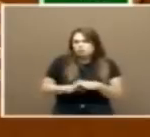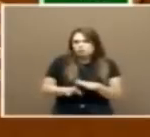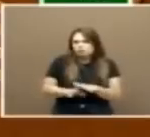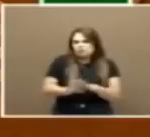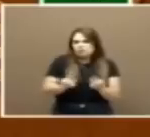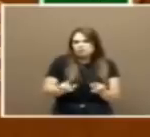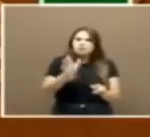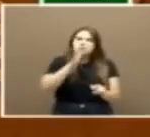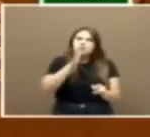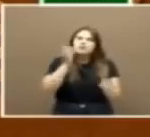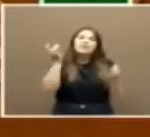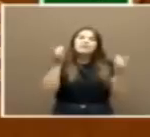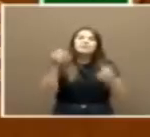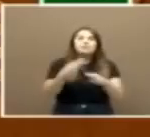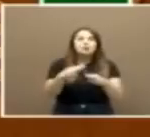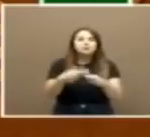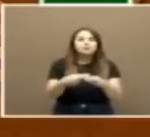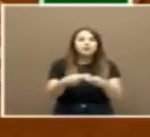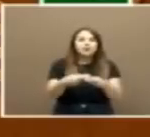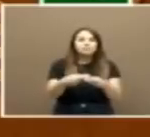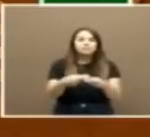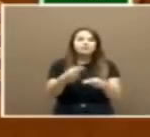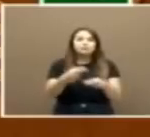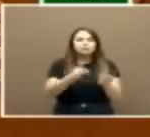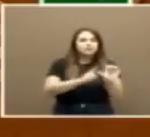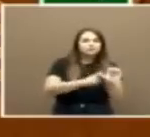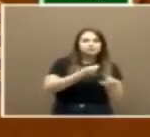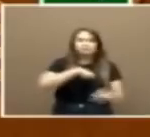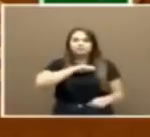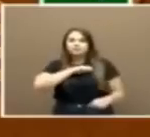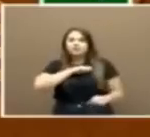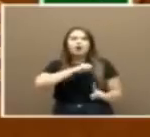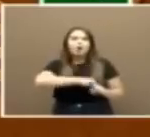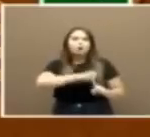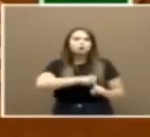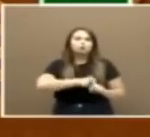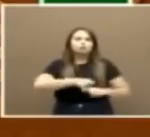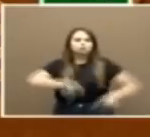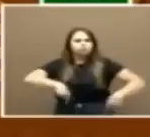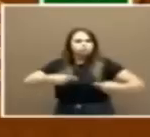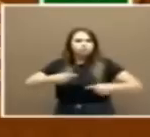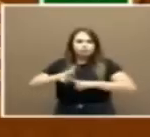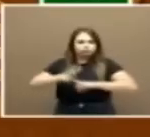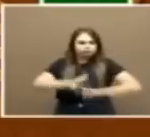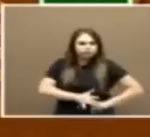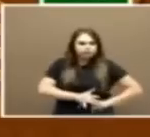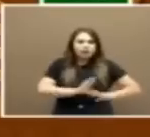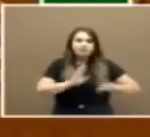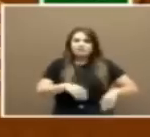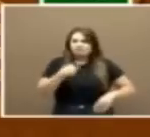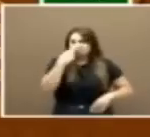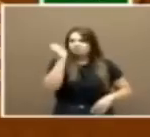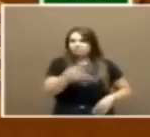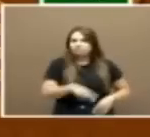político es servir a España y a los extremeños los acosos las tivas naciones nos importa nos importa un poco